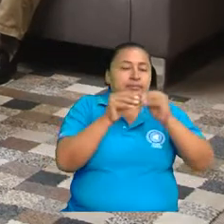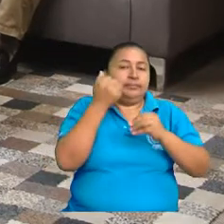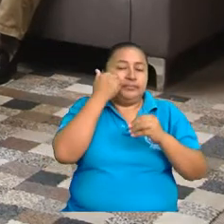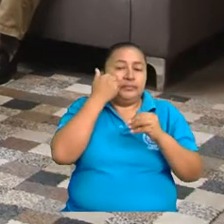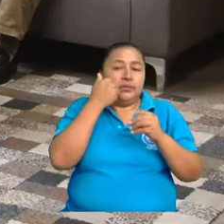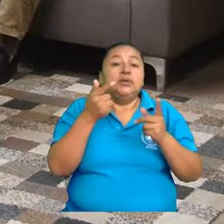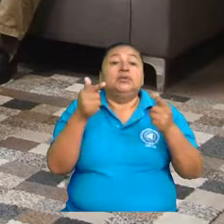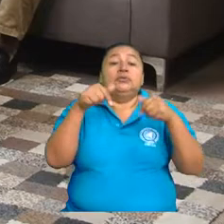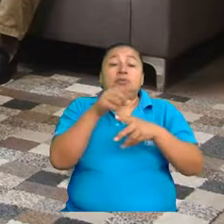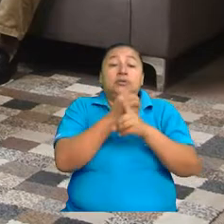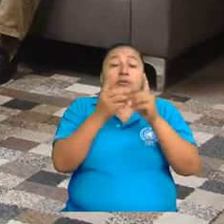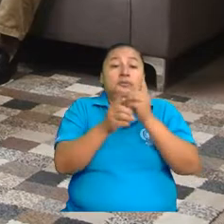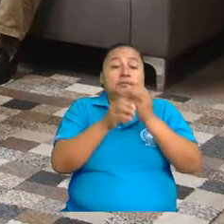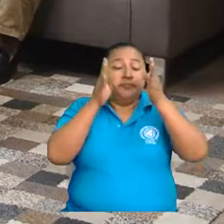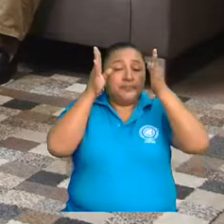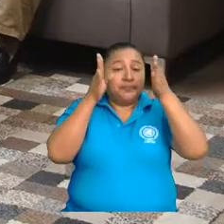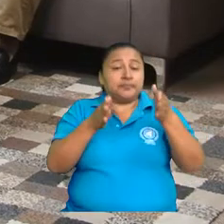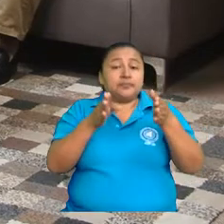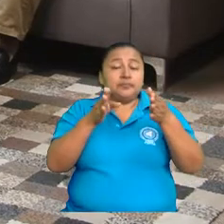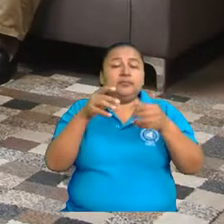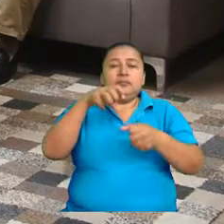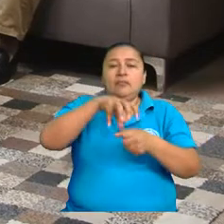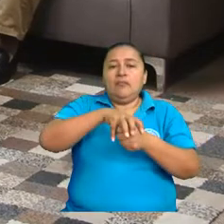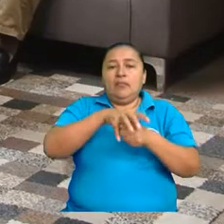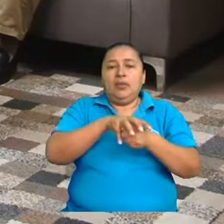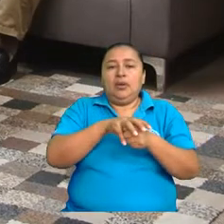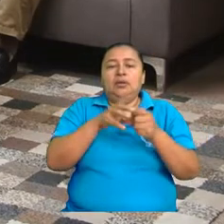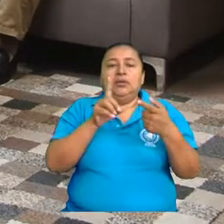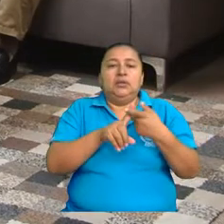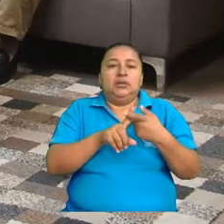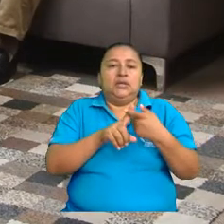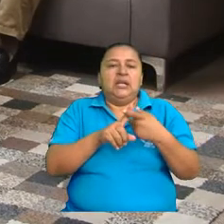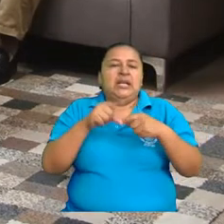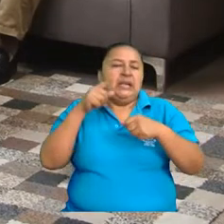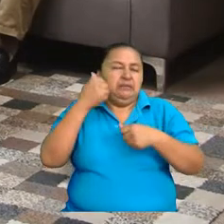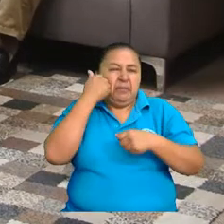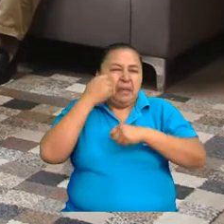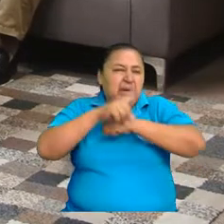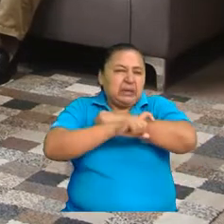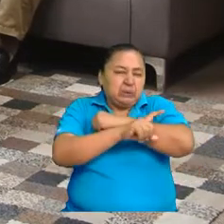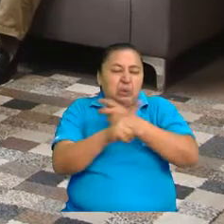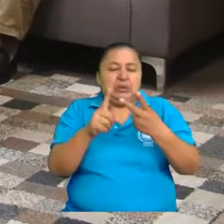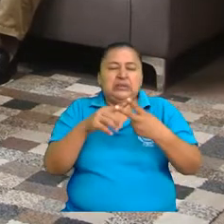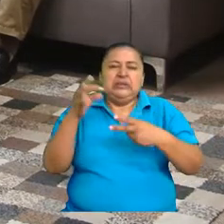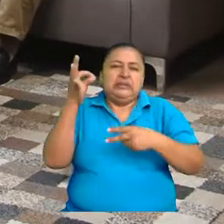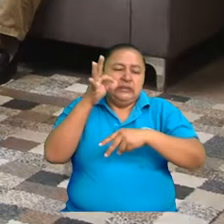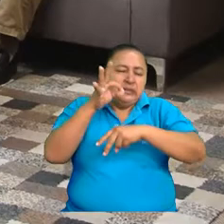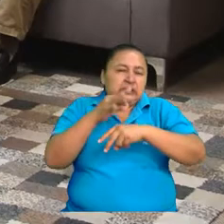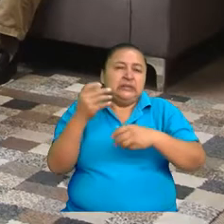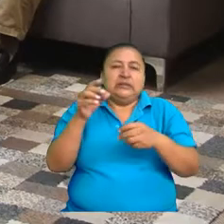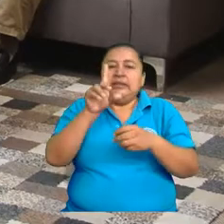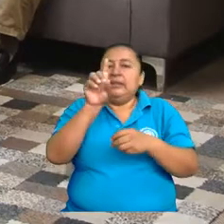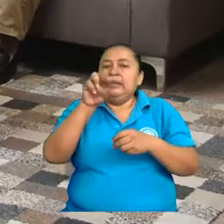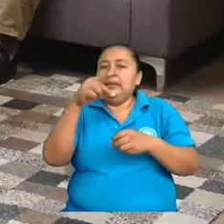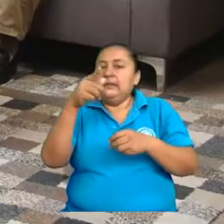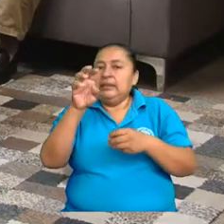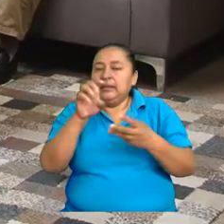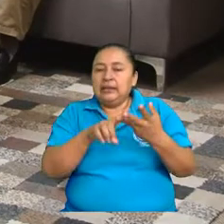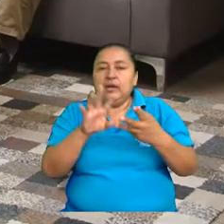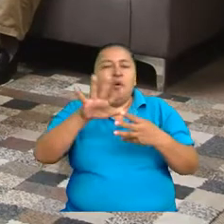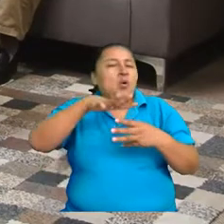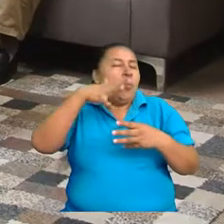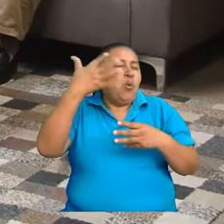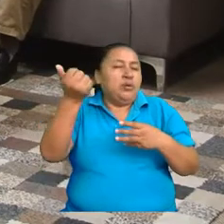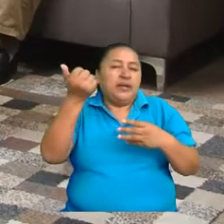tenemos que atender la situación de la leptospira, el dengue, las distintas enfermedades en los